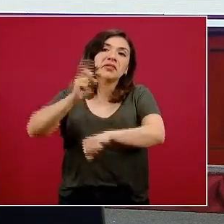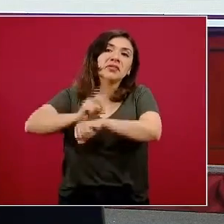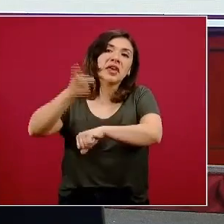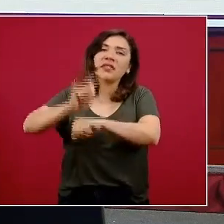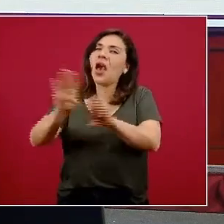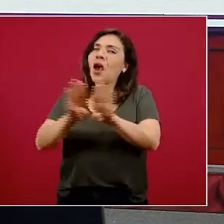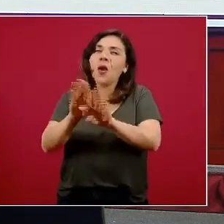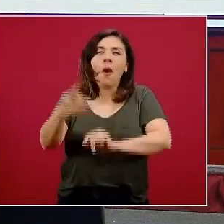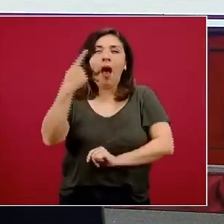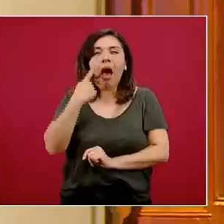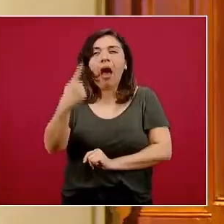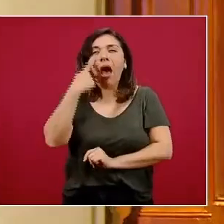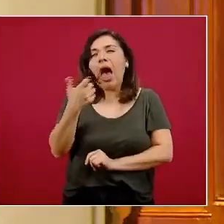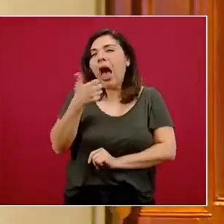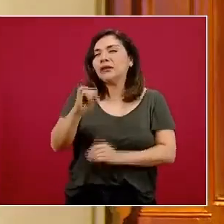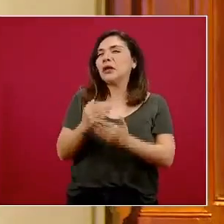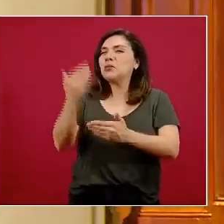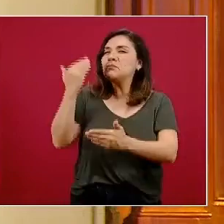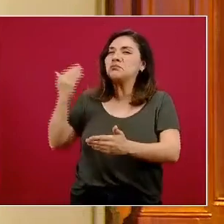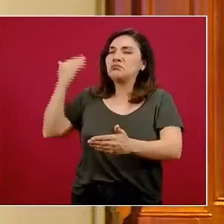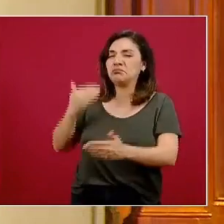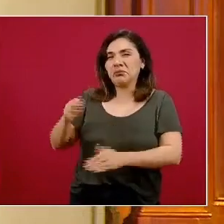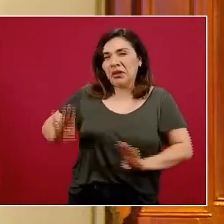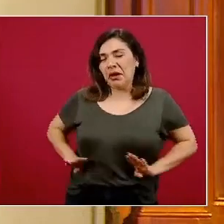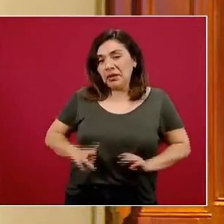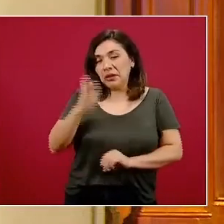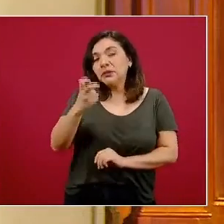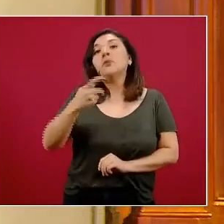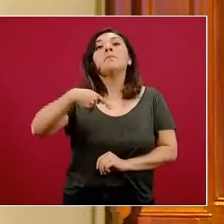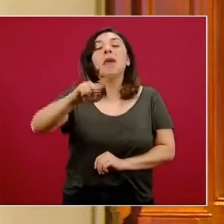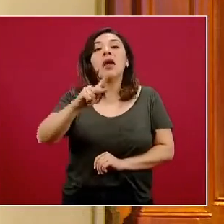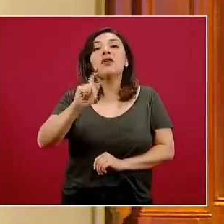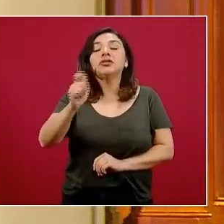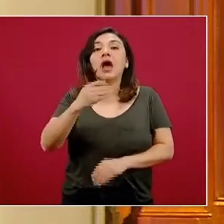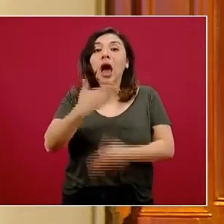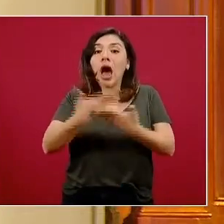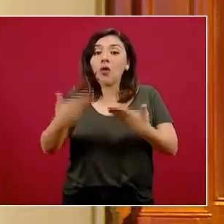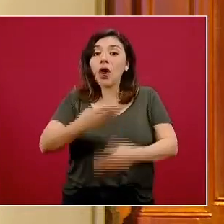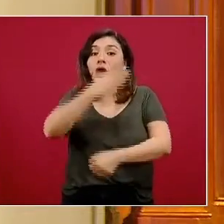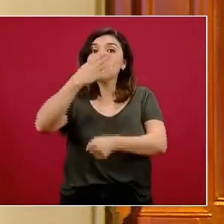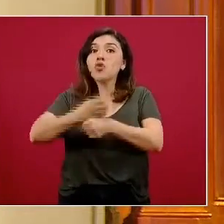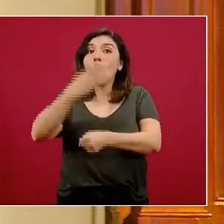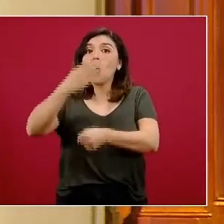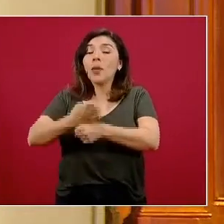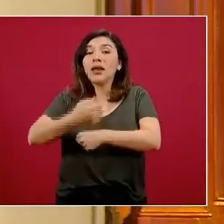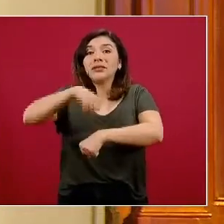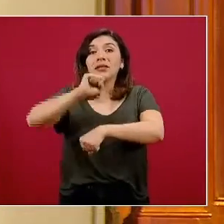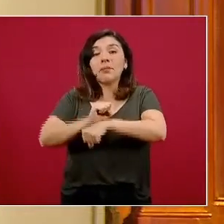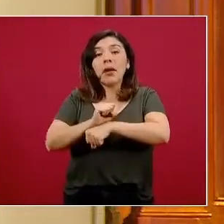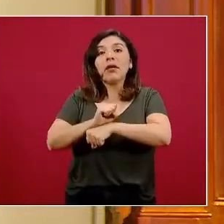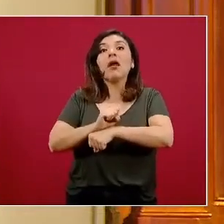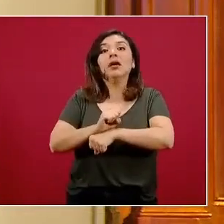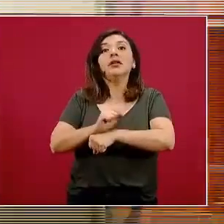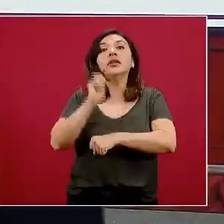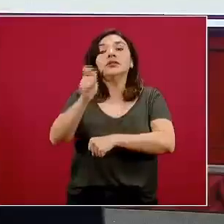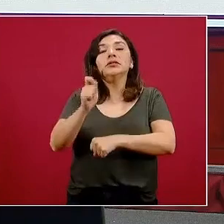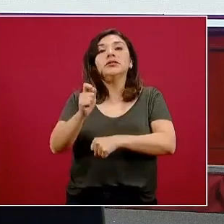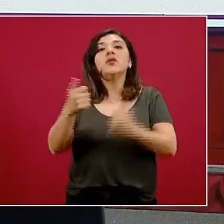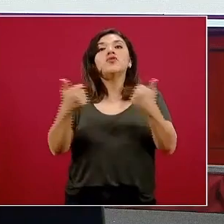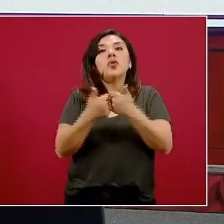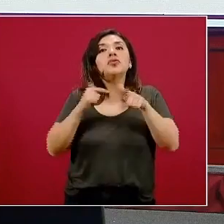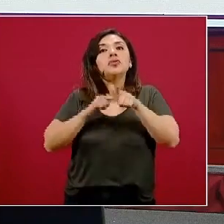ha sucedido en todas las semanas, pero sería ya la novena semana de descenso, digamos, o de